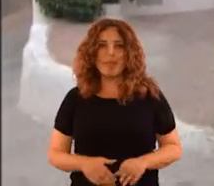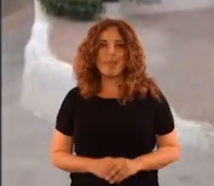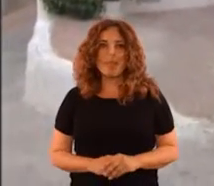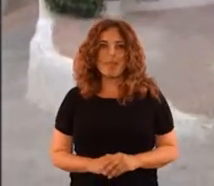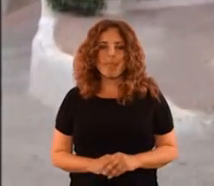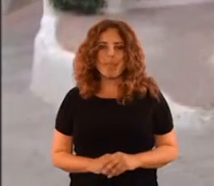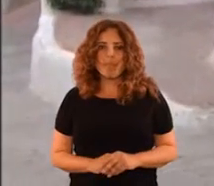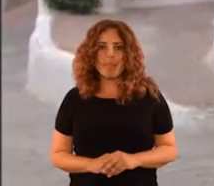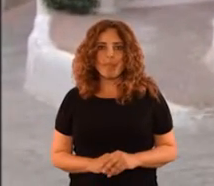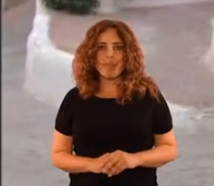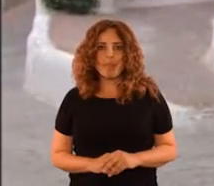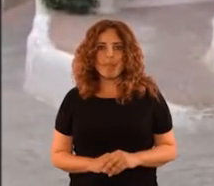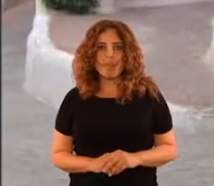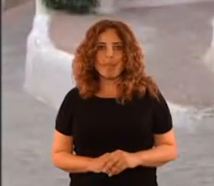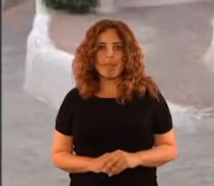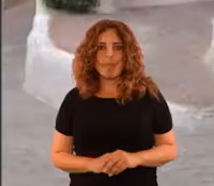blancos.